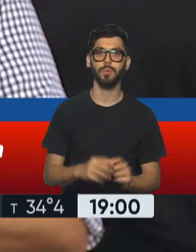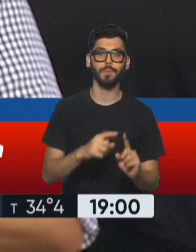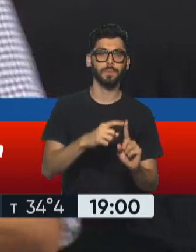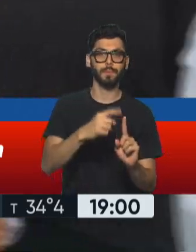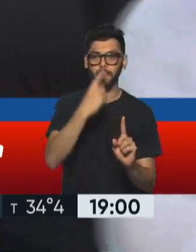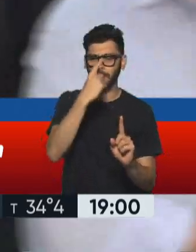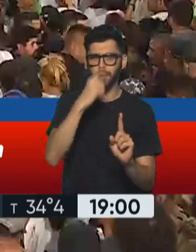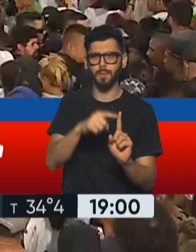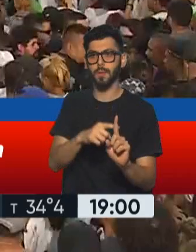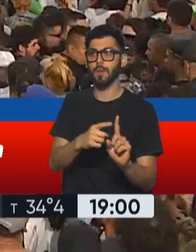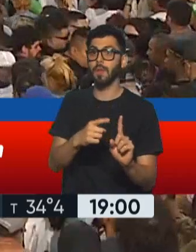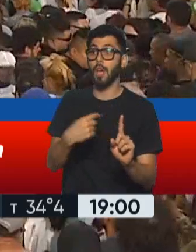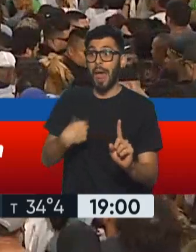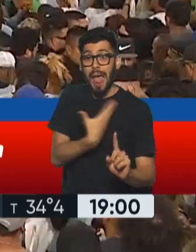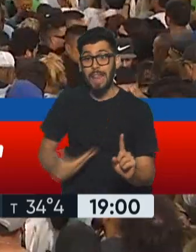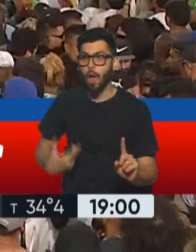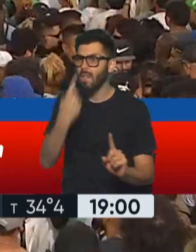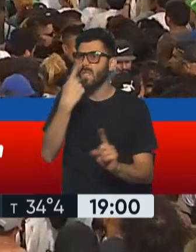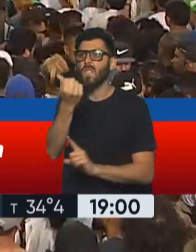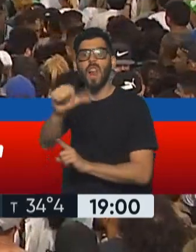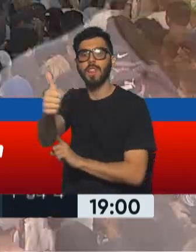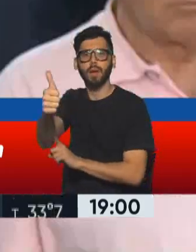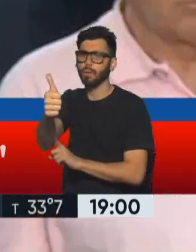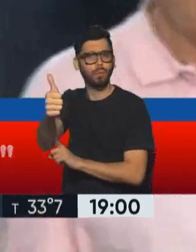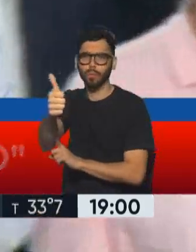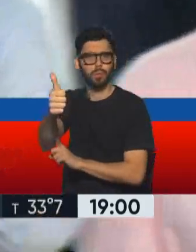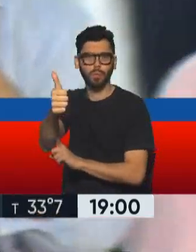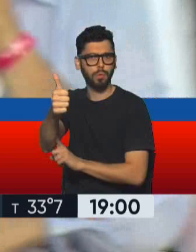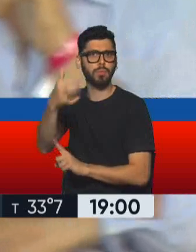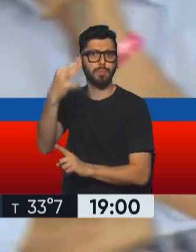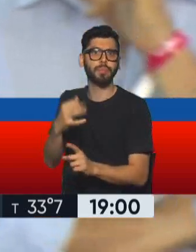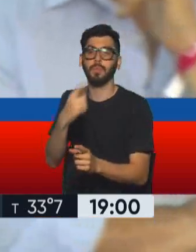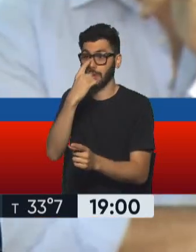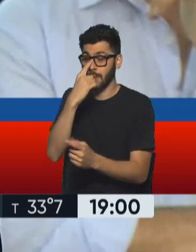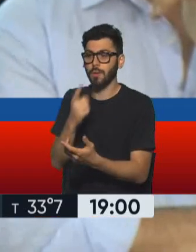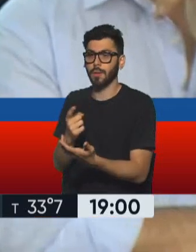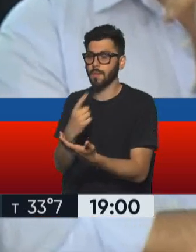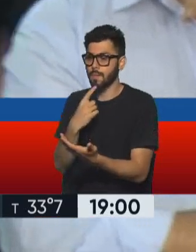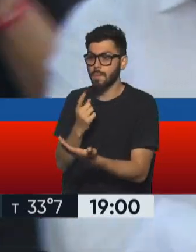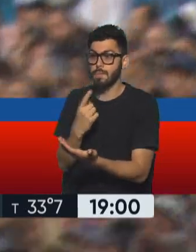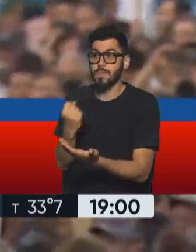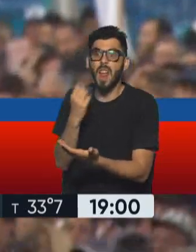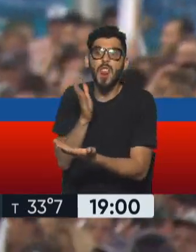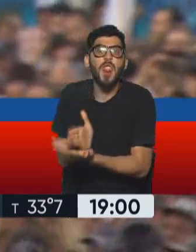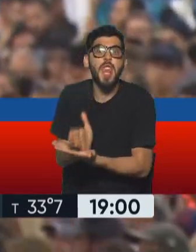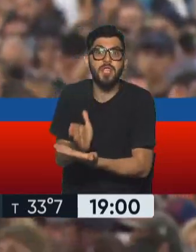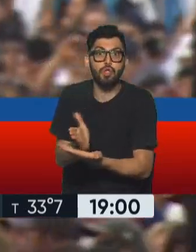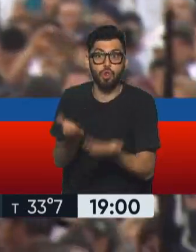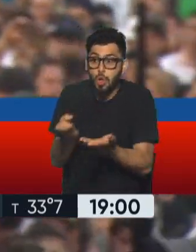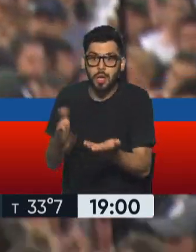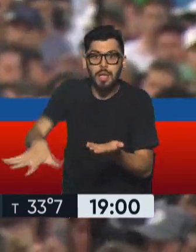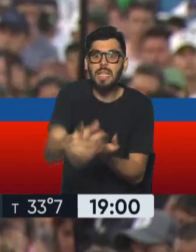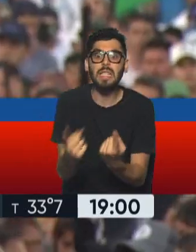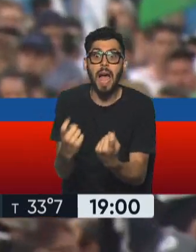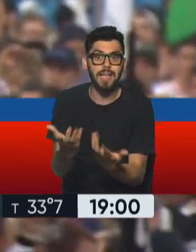es calcular ganancias, es garantizar derechos, garantizar servicios que los argentinos y las argentinas